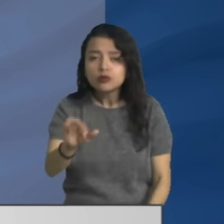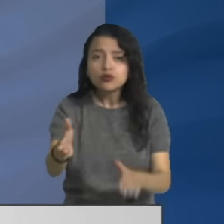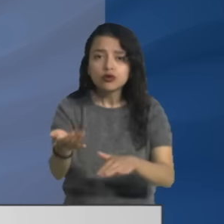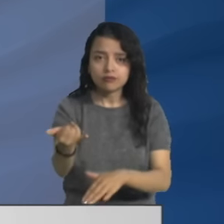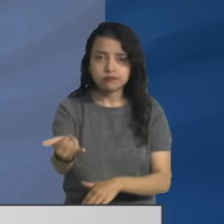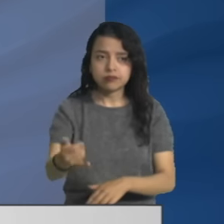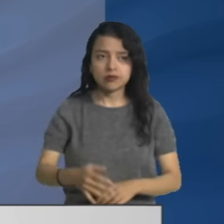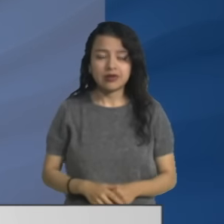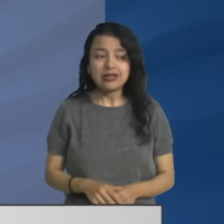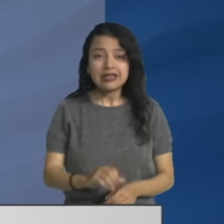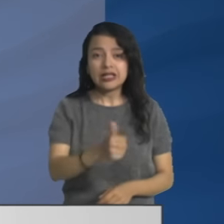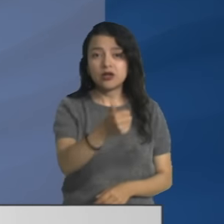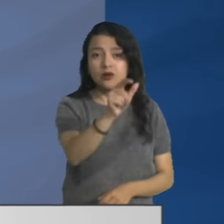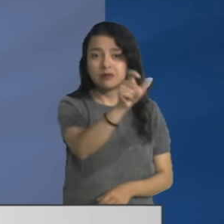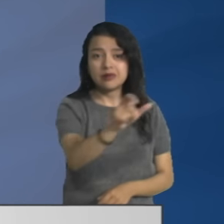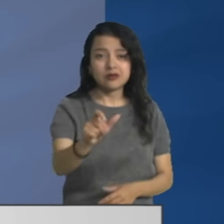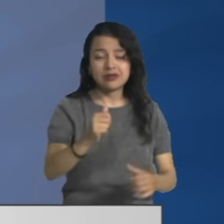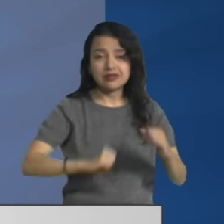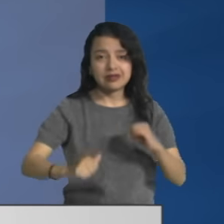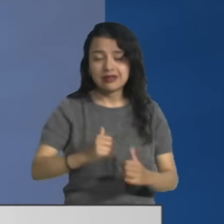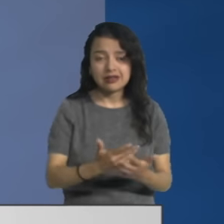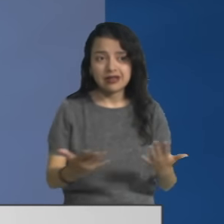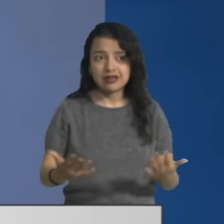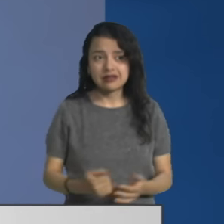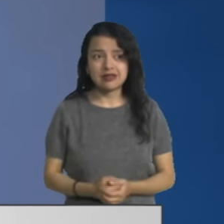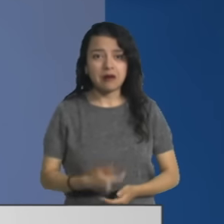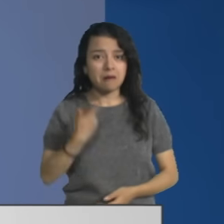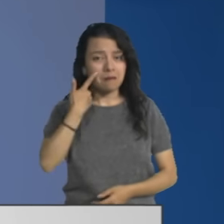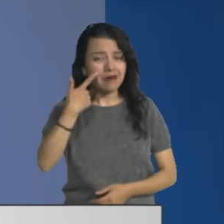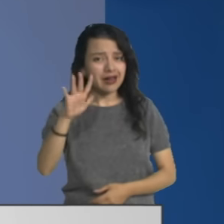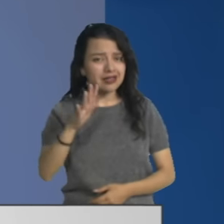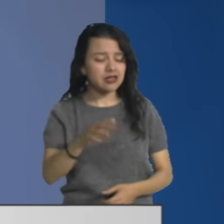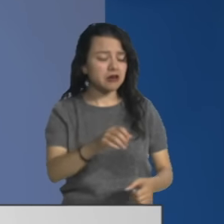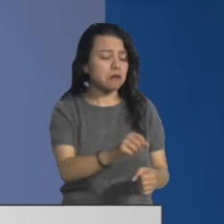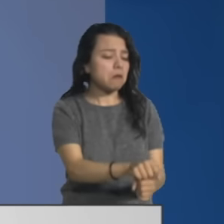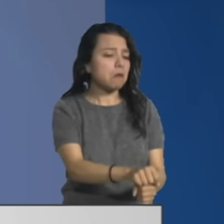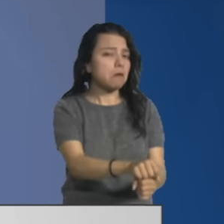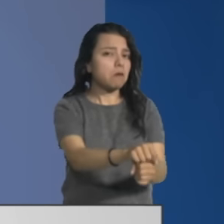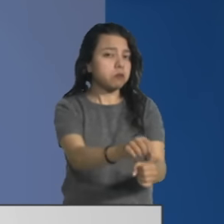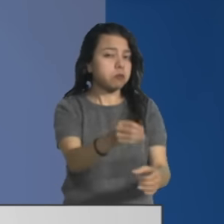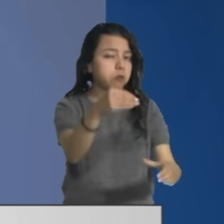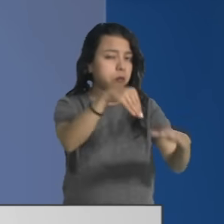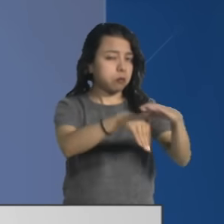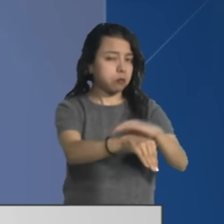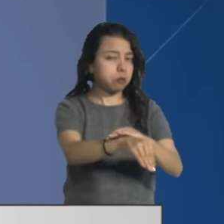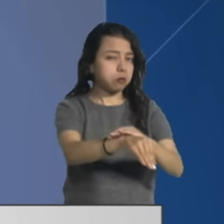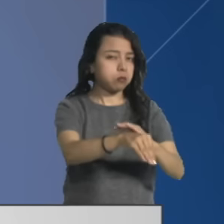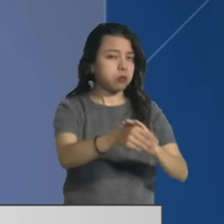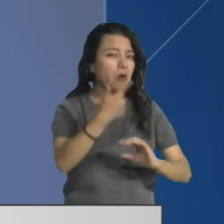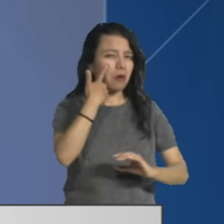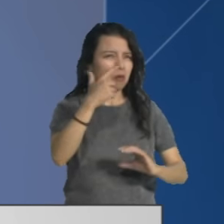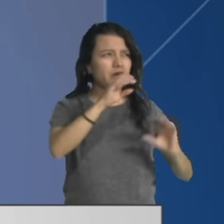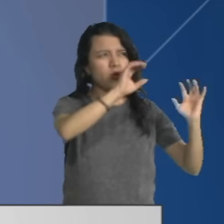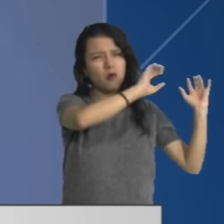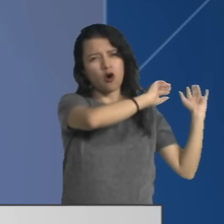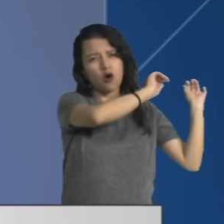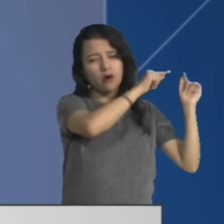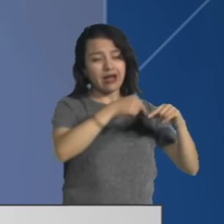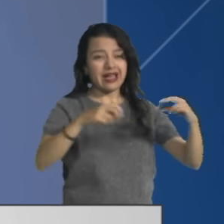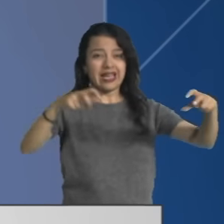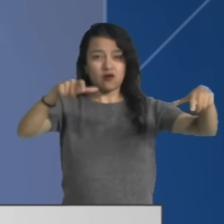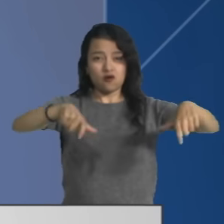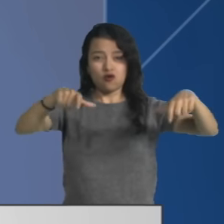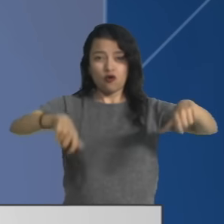explosivo. Otras 12 personas resultaron heridas cuando al parecer se activó un tatuco que cayó sobre una cancha de fútbol en donde